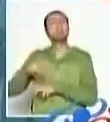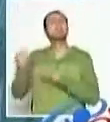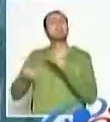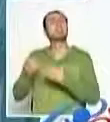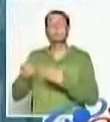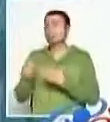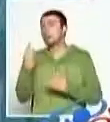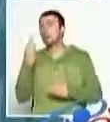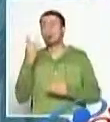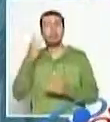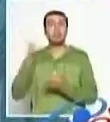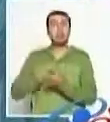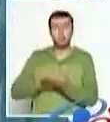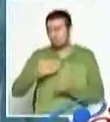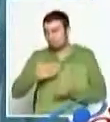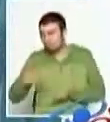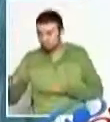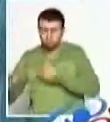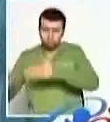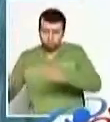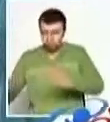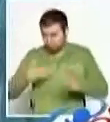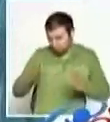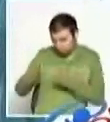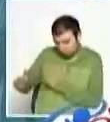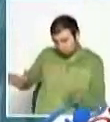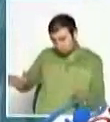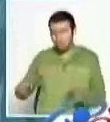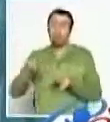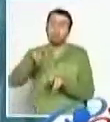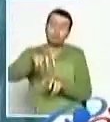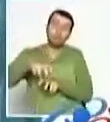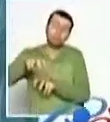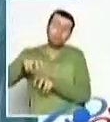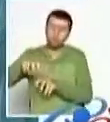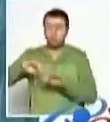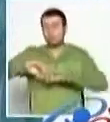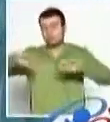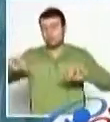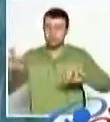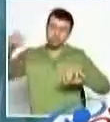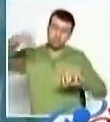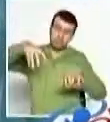sembrar la semilla. Nosotros queremos darle pastillas al paciente y que el paciente se alivie. Si nosotros no preparamos el